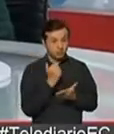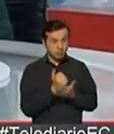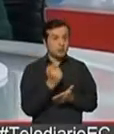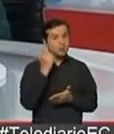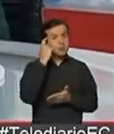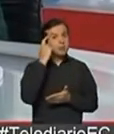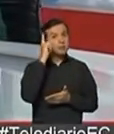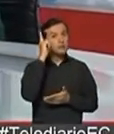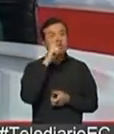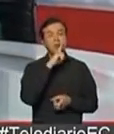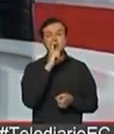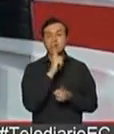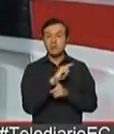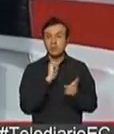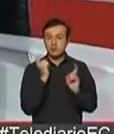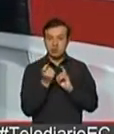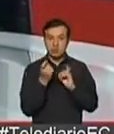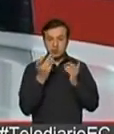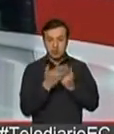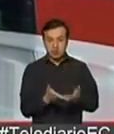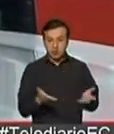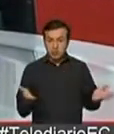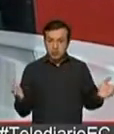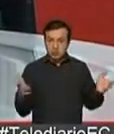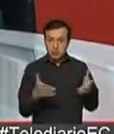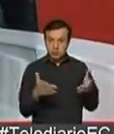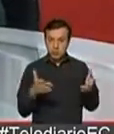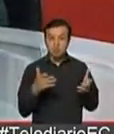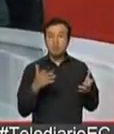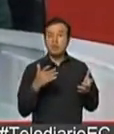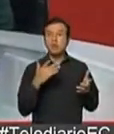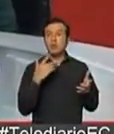por ejemplo, cambiar de la parte de ser